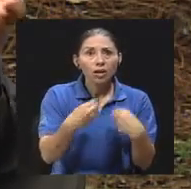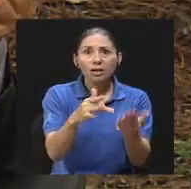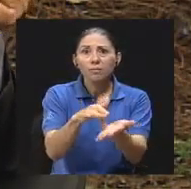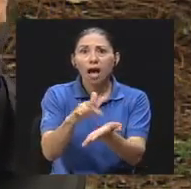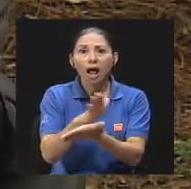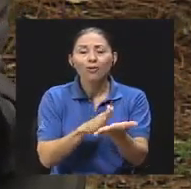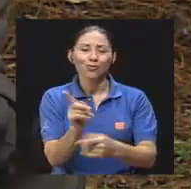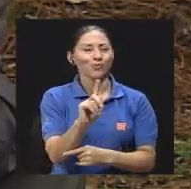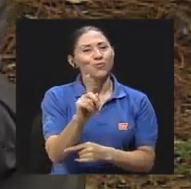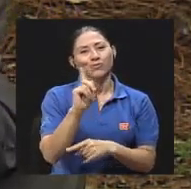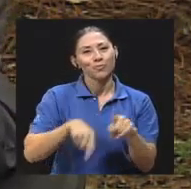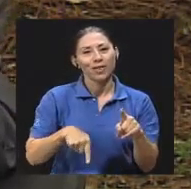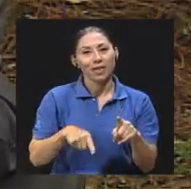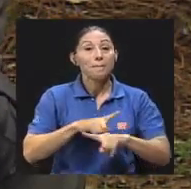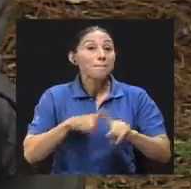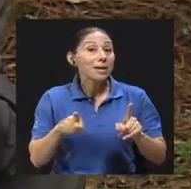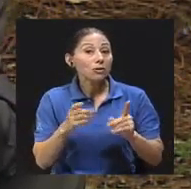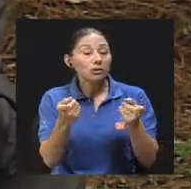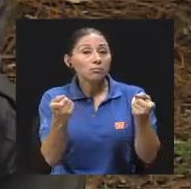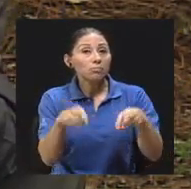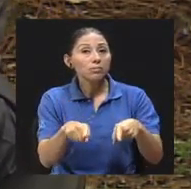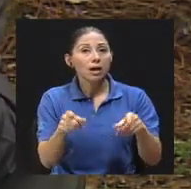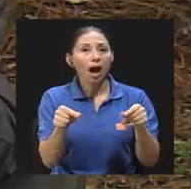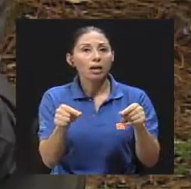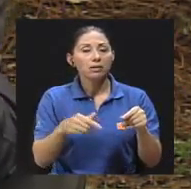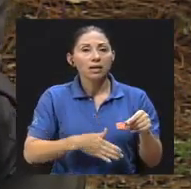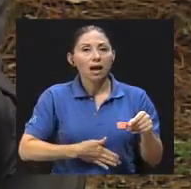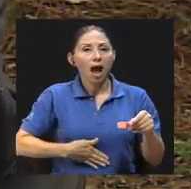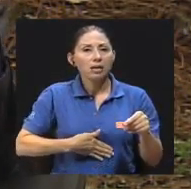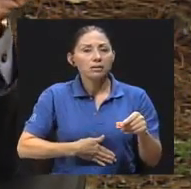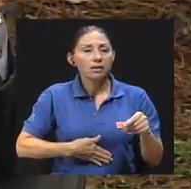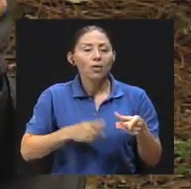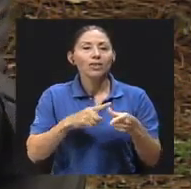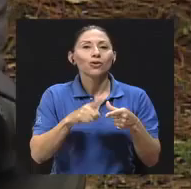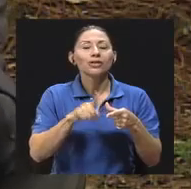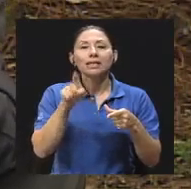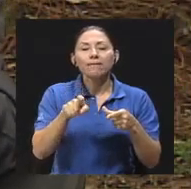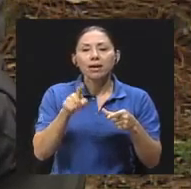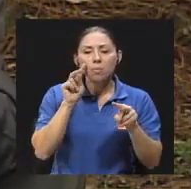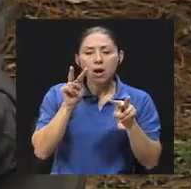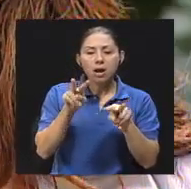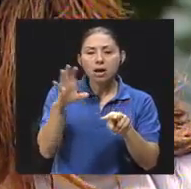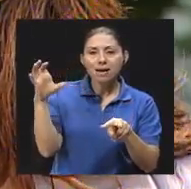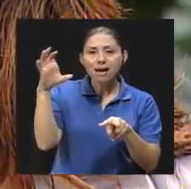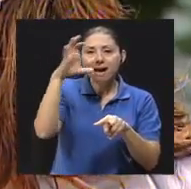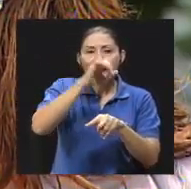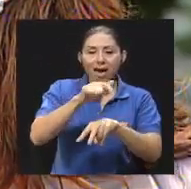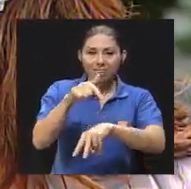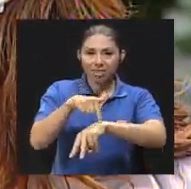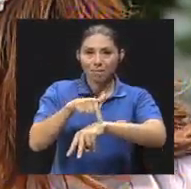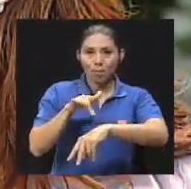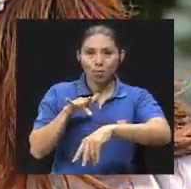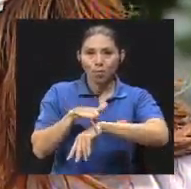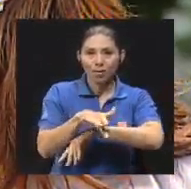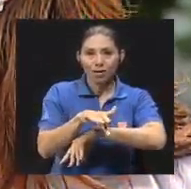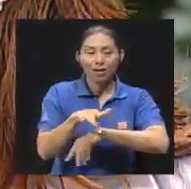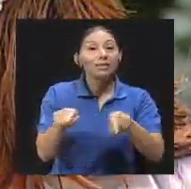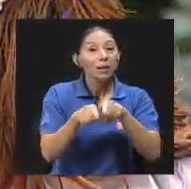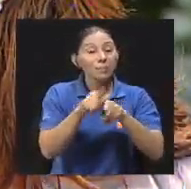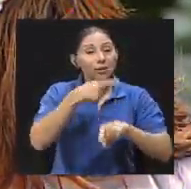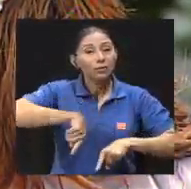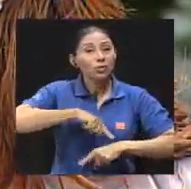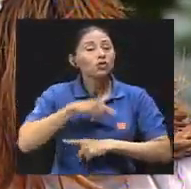es, en caso de cáncer gástrico, es precisamente entrar al tema de detectarlo a tiempo. Claro. Porque sabemos también las edades en